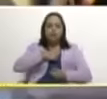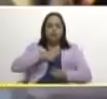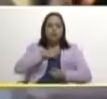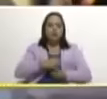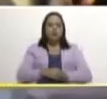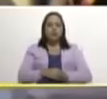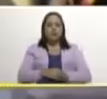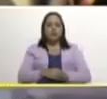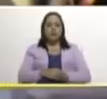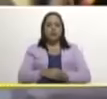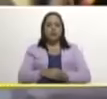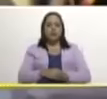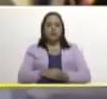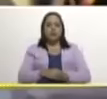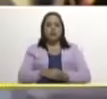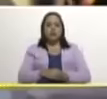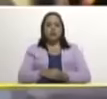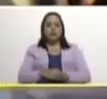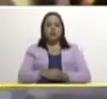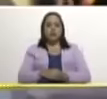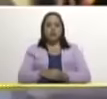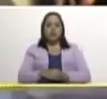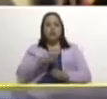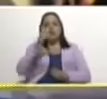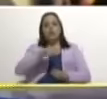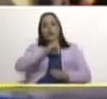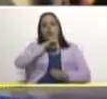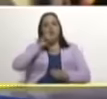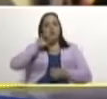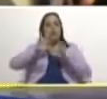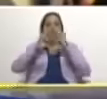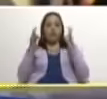nombre de la familia